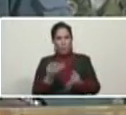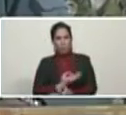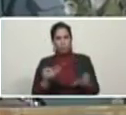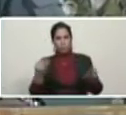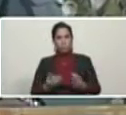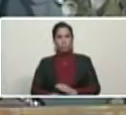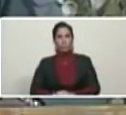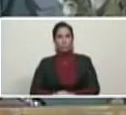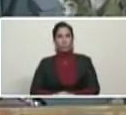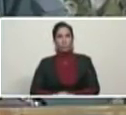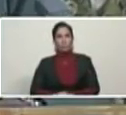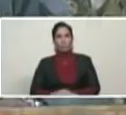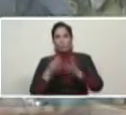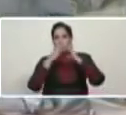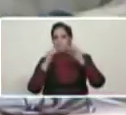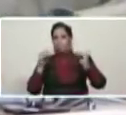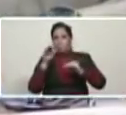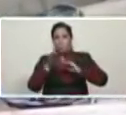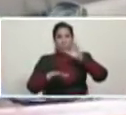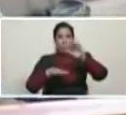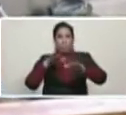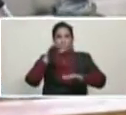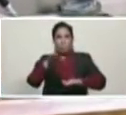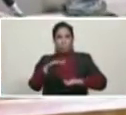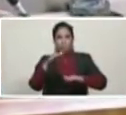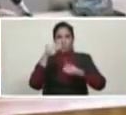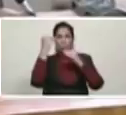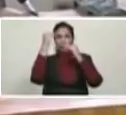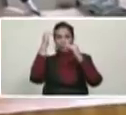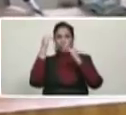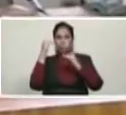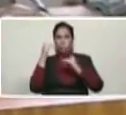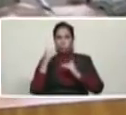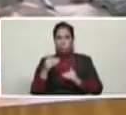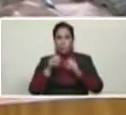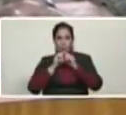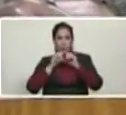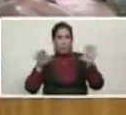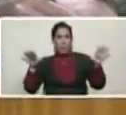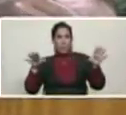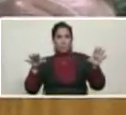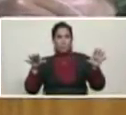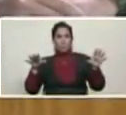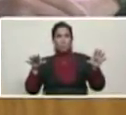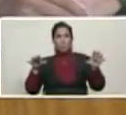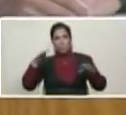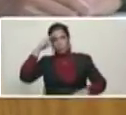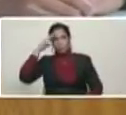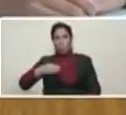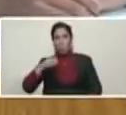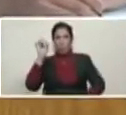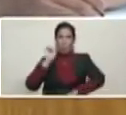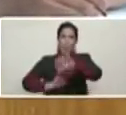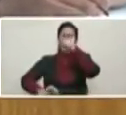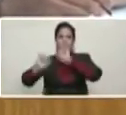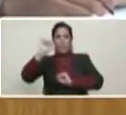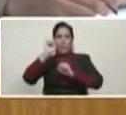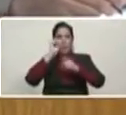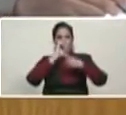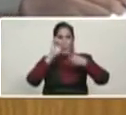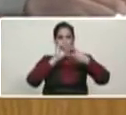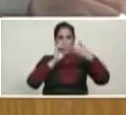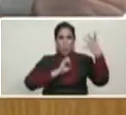de manera correcta en todos sus pasos, para desplegar las tropas y defender los objetivos estratégicos del